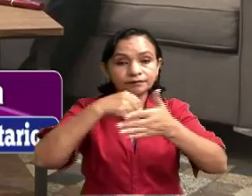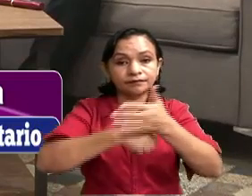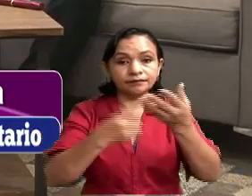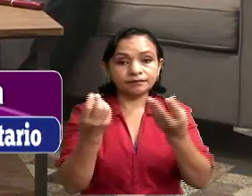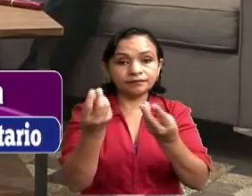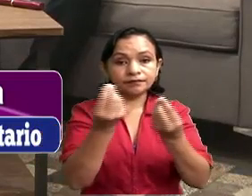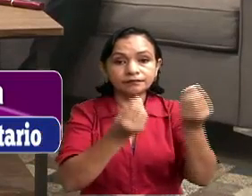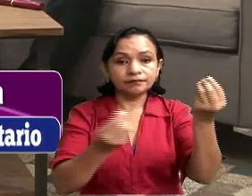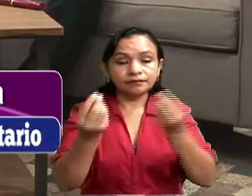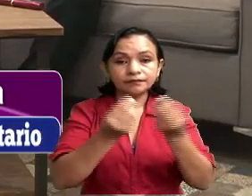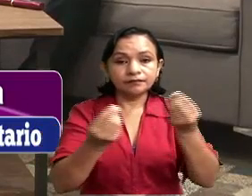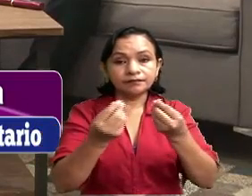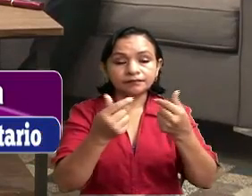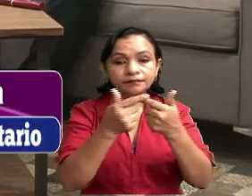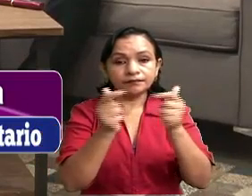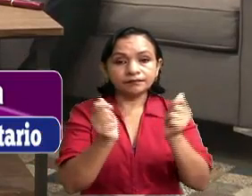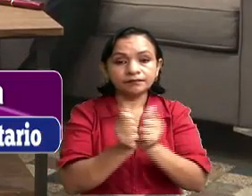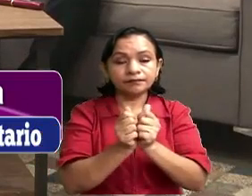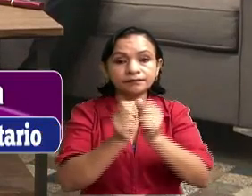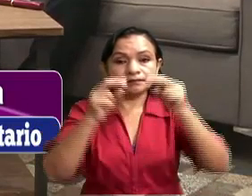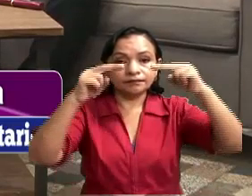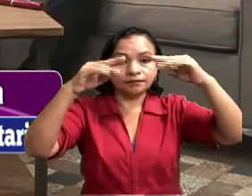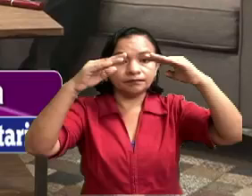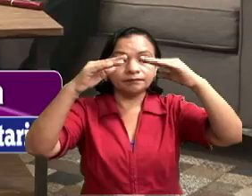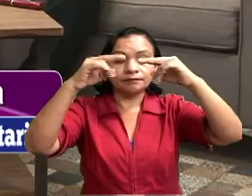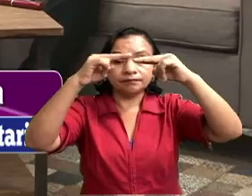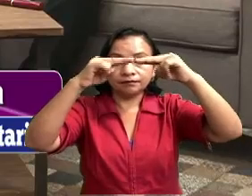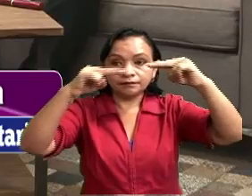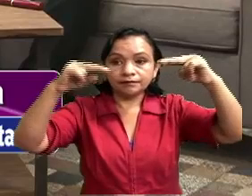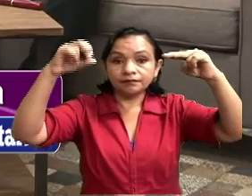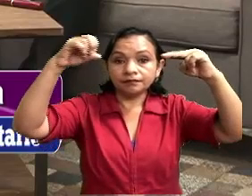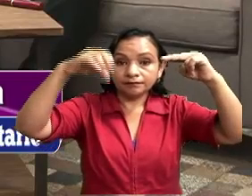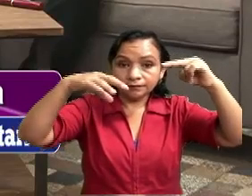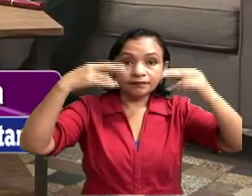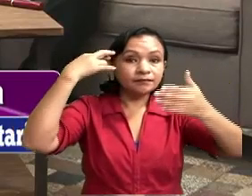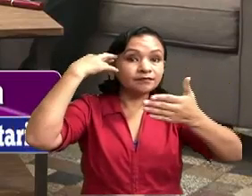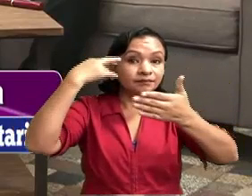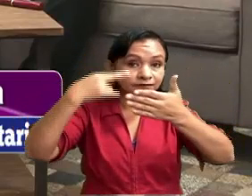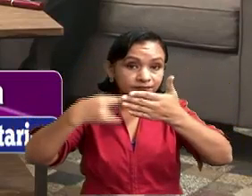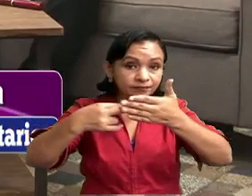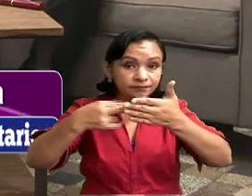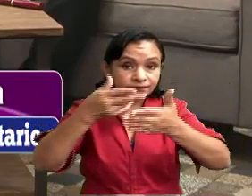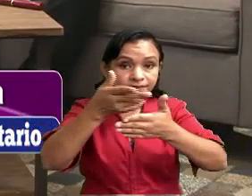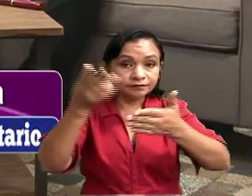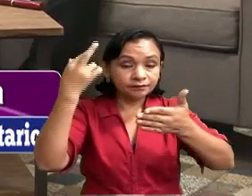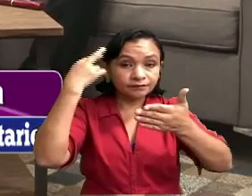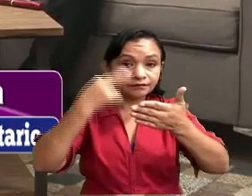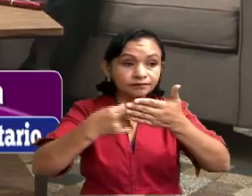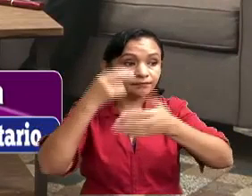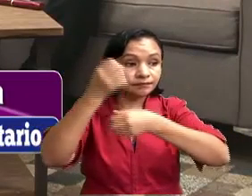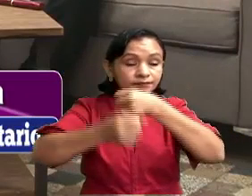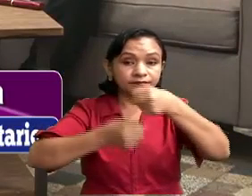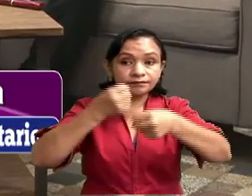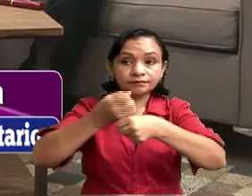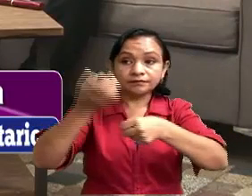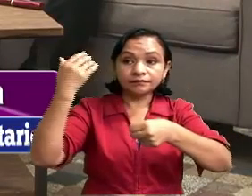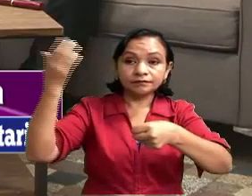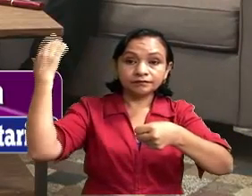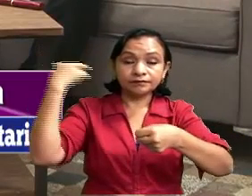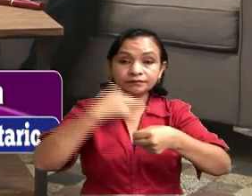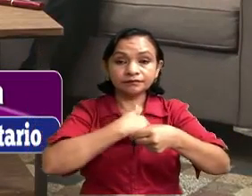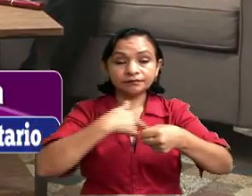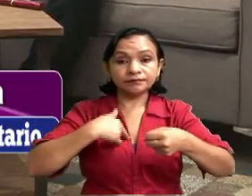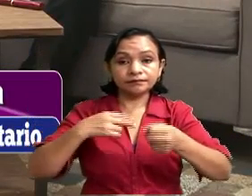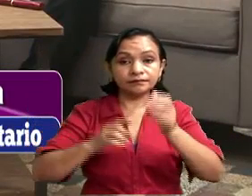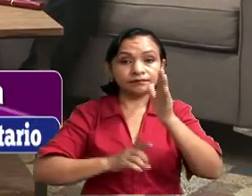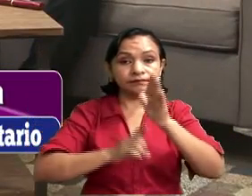nacional, el sector energía. Ustedes se acuerdan de que en los últimos años hemos venido desarrollando